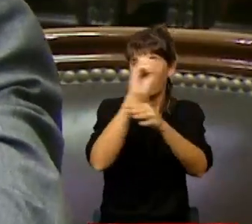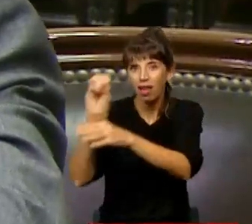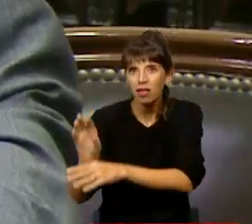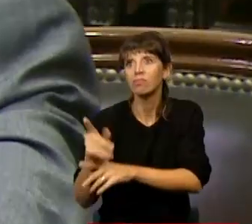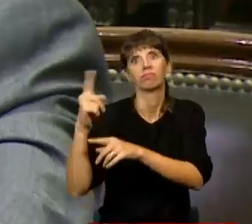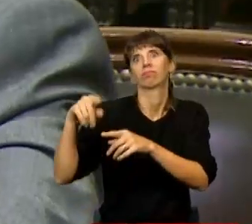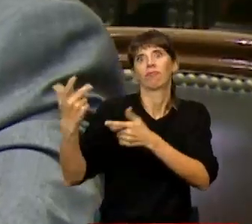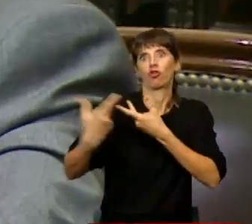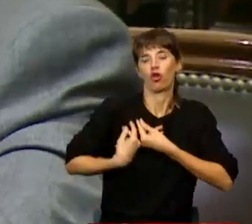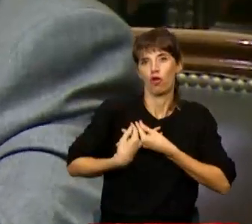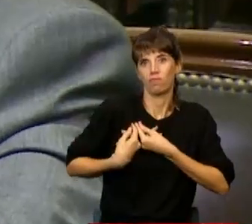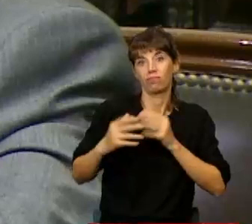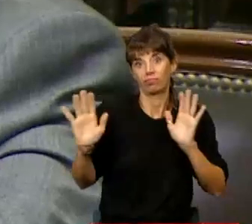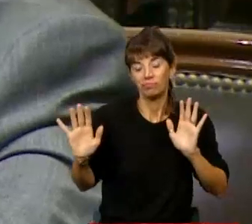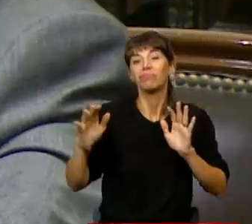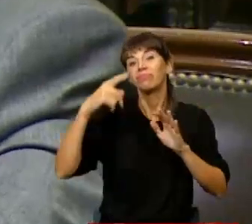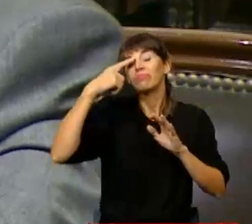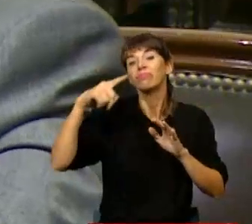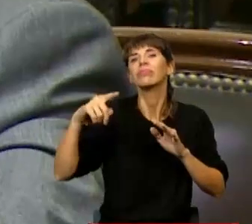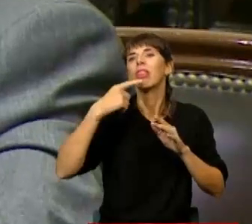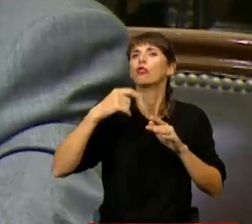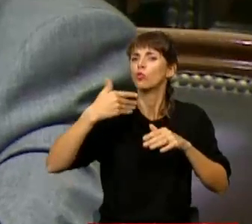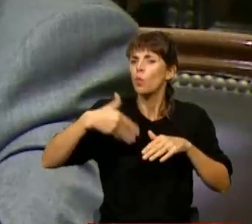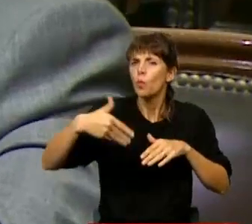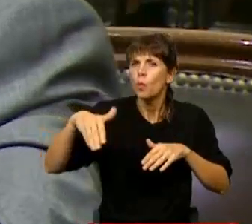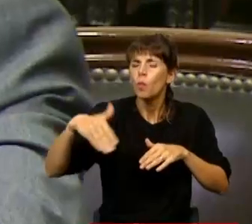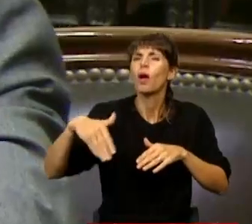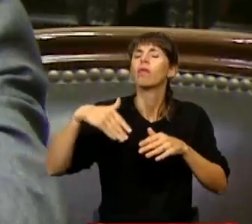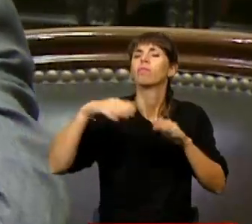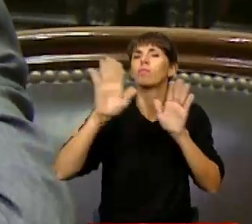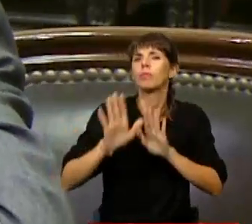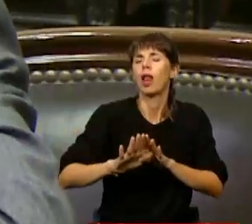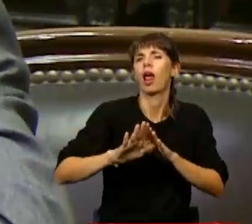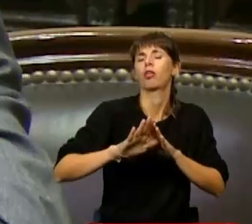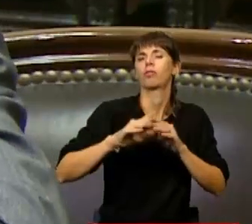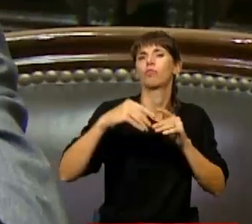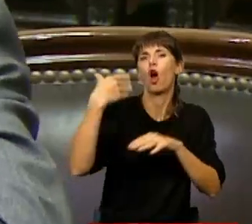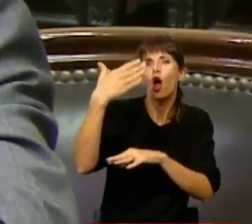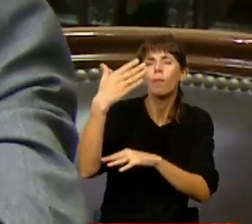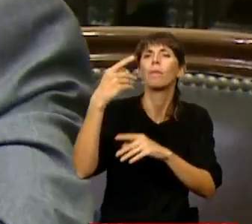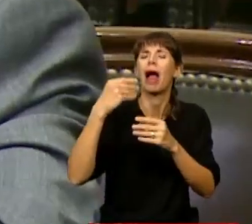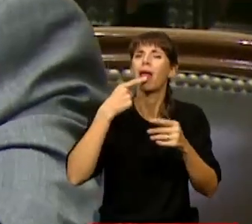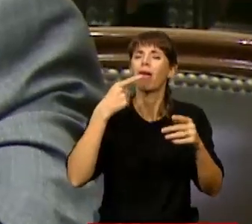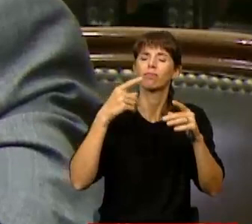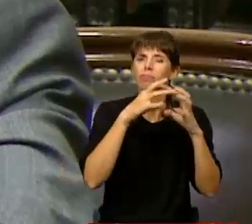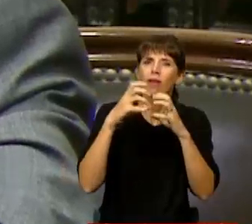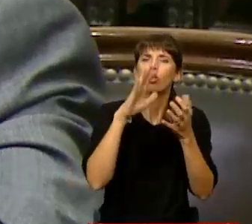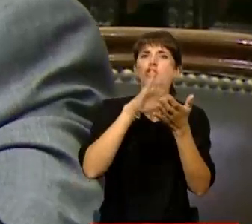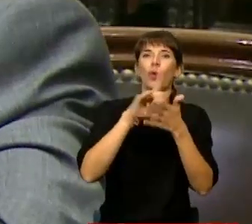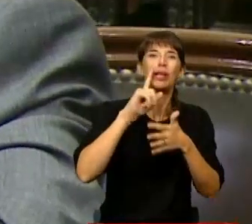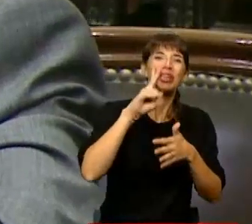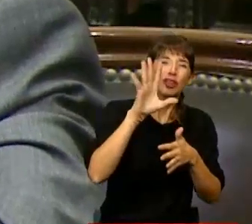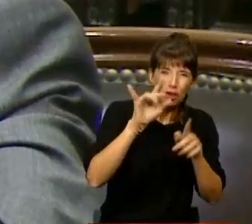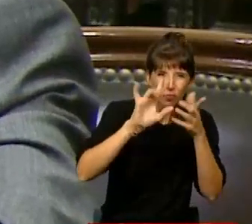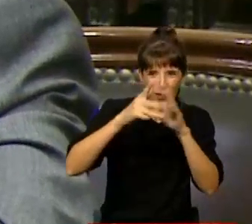hubiera correspondido. Se comprometieron a realizar una jornada para que, así como se discutió sobre el litio y otro tema, se discutía sobre esto,